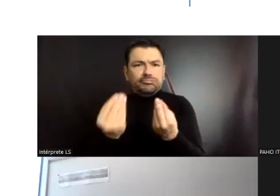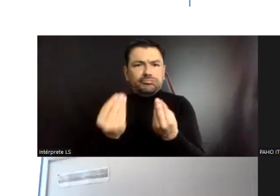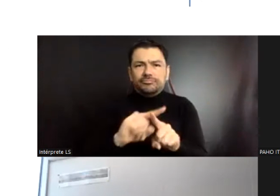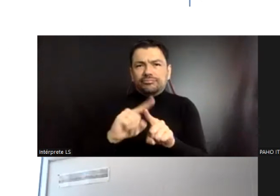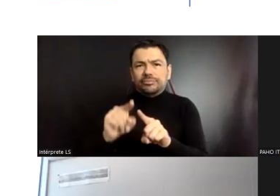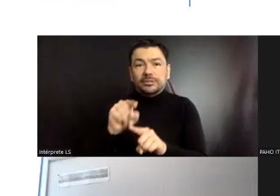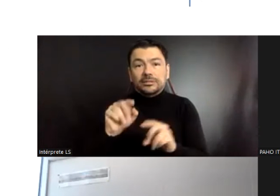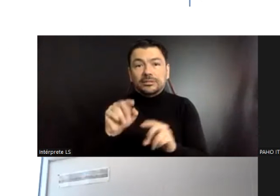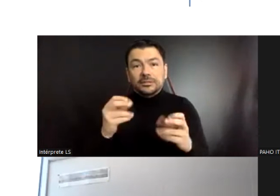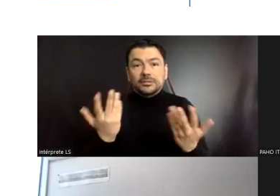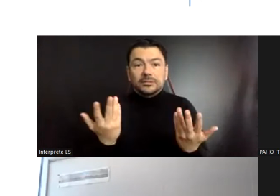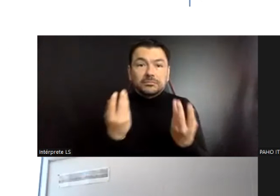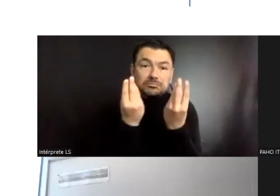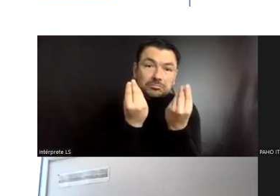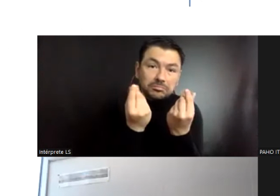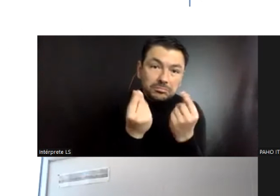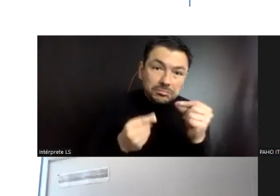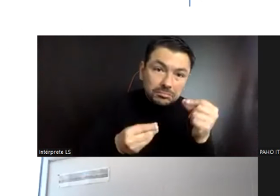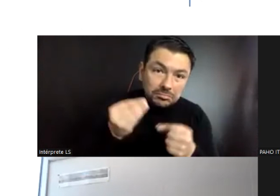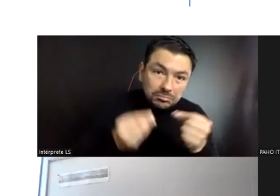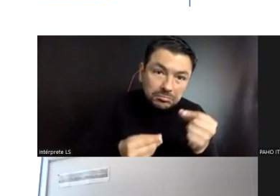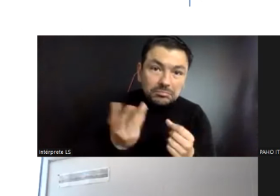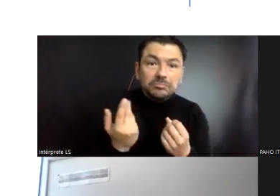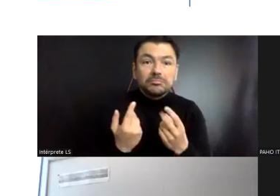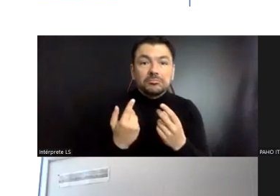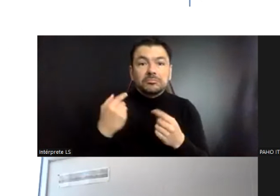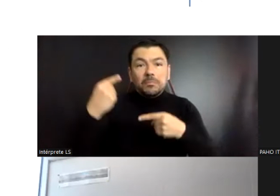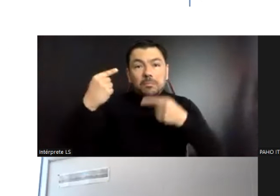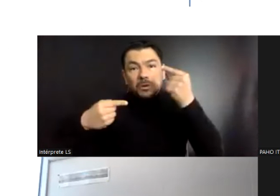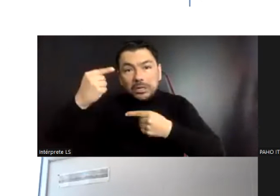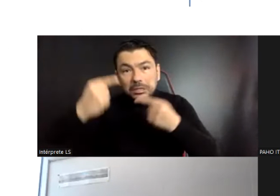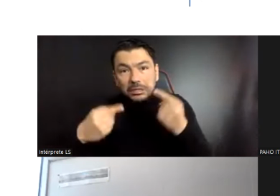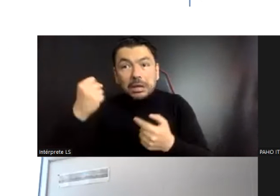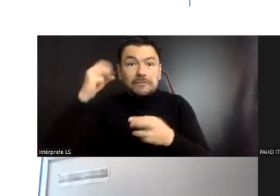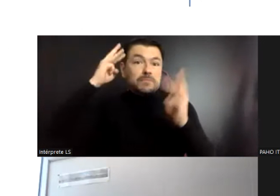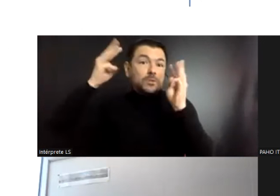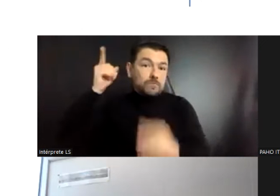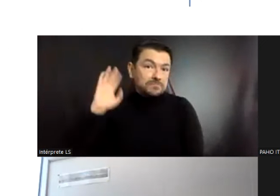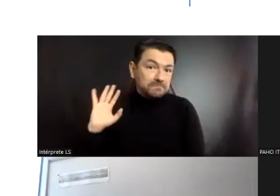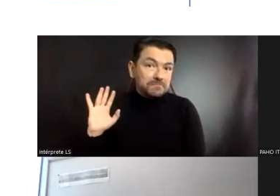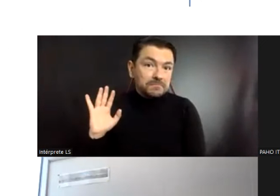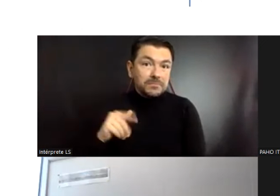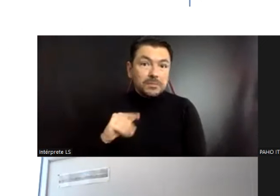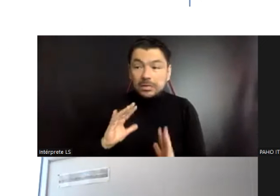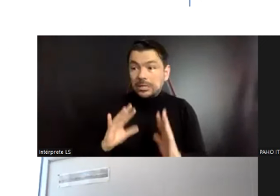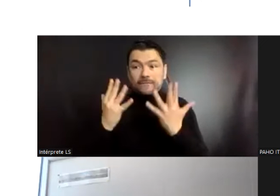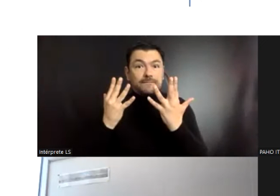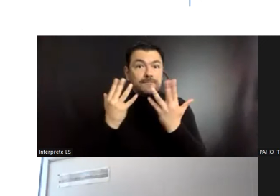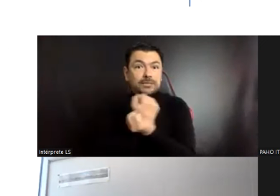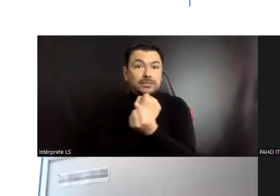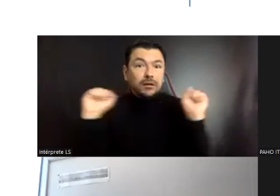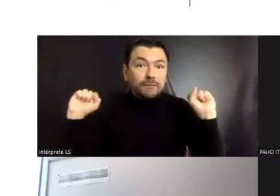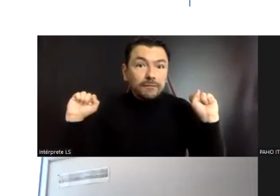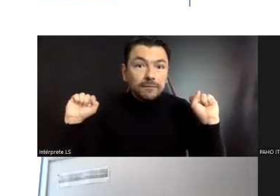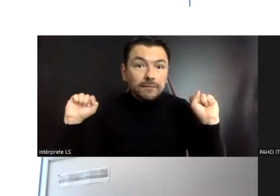la preocupación de los políticos en una ciudad. Salvar vidas, eso es lo que hacemos y a lo que contribuimos. Y